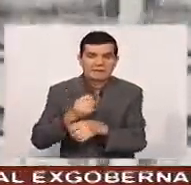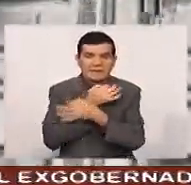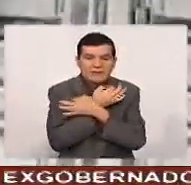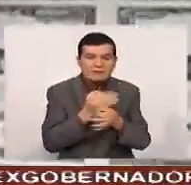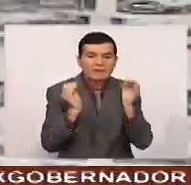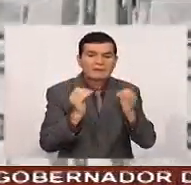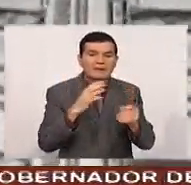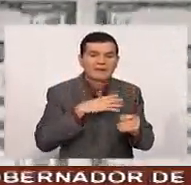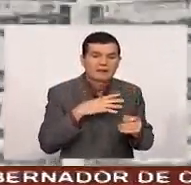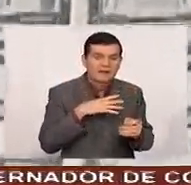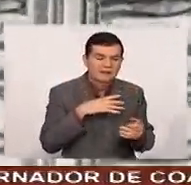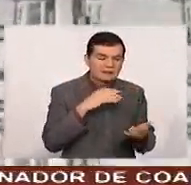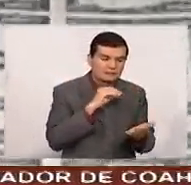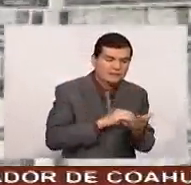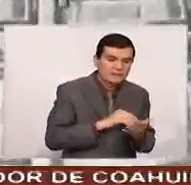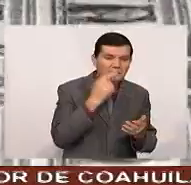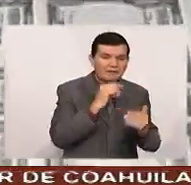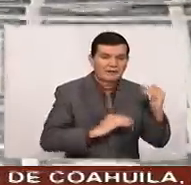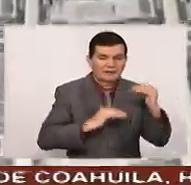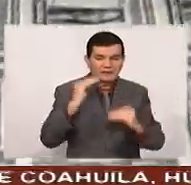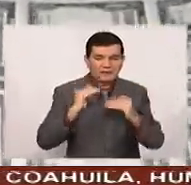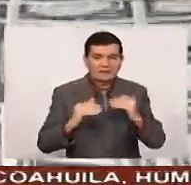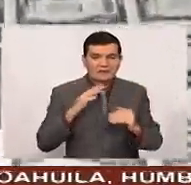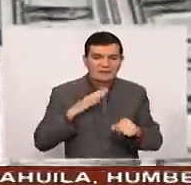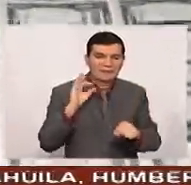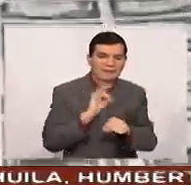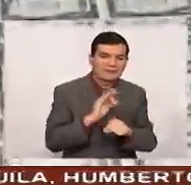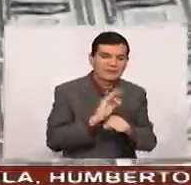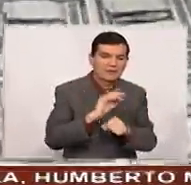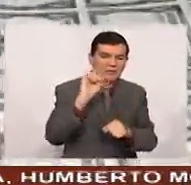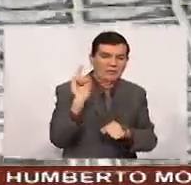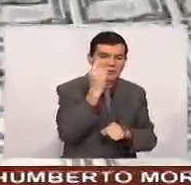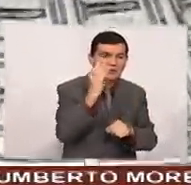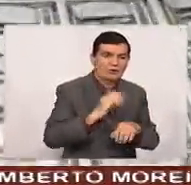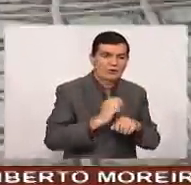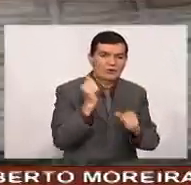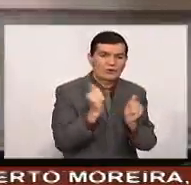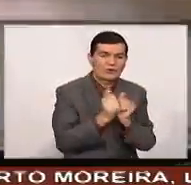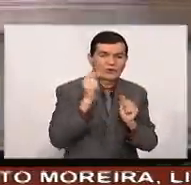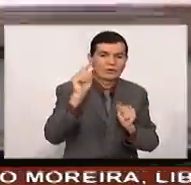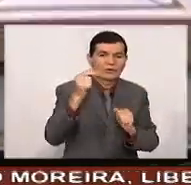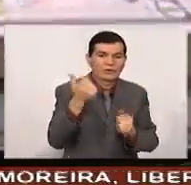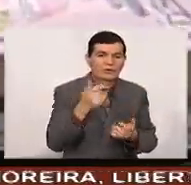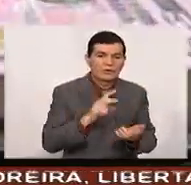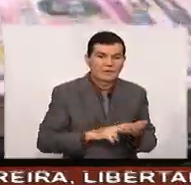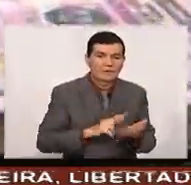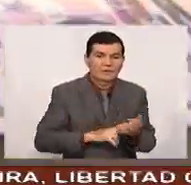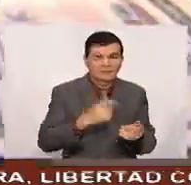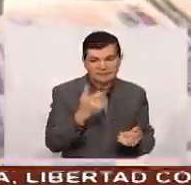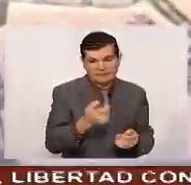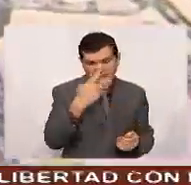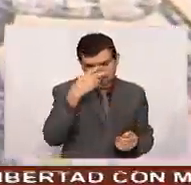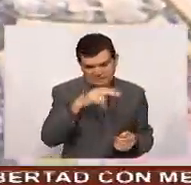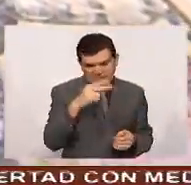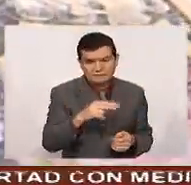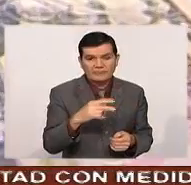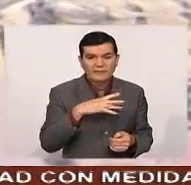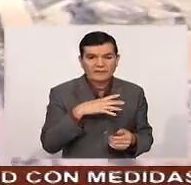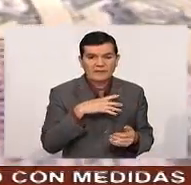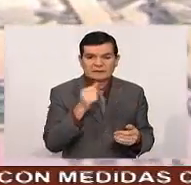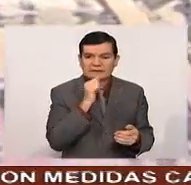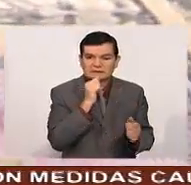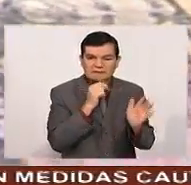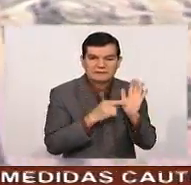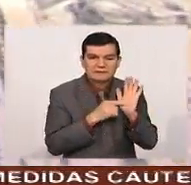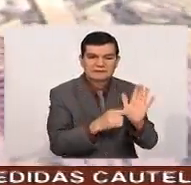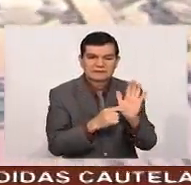que si bien las condiciones de inestabilidad han fortalecido al dólar respecto a otras monedas, entre ellas el peso mexicano, esto no se ha reflejado